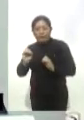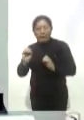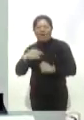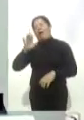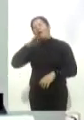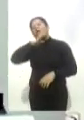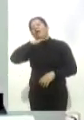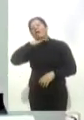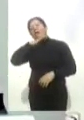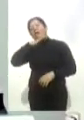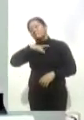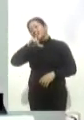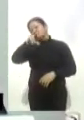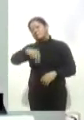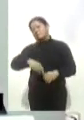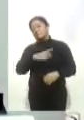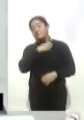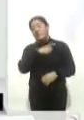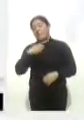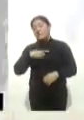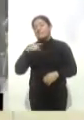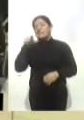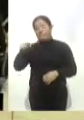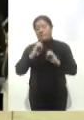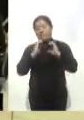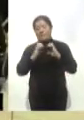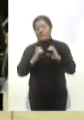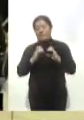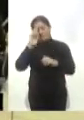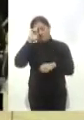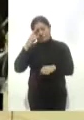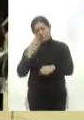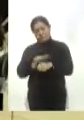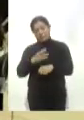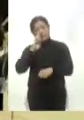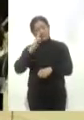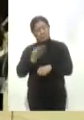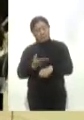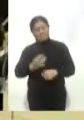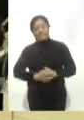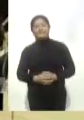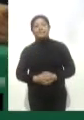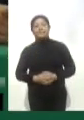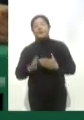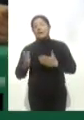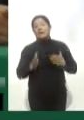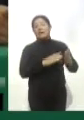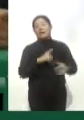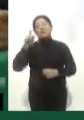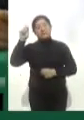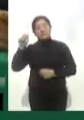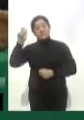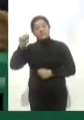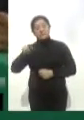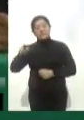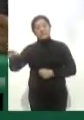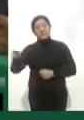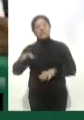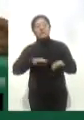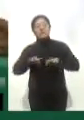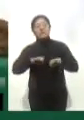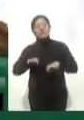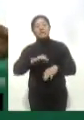deambulando y porque contaminó a más personas. Por su parte, la Secretaría General del Sindicato Nacional de Trabajadores de la